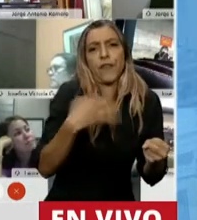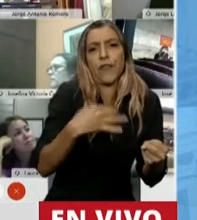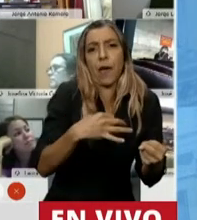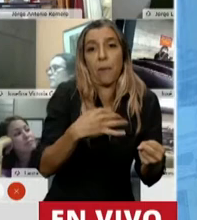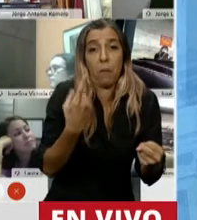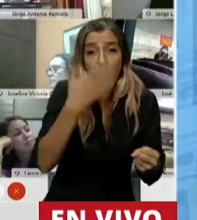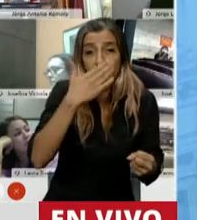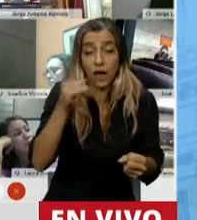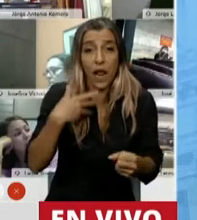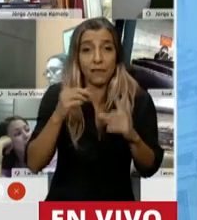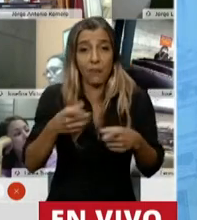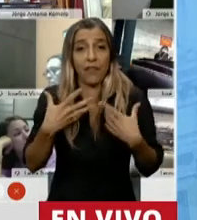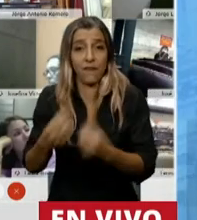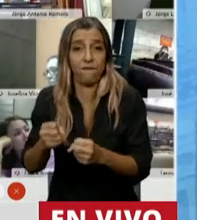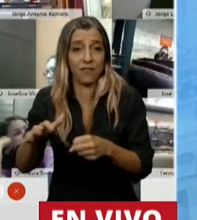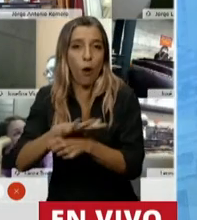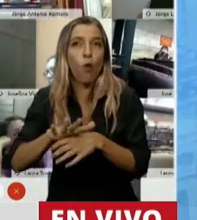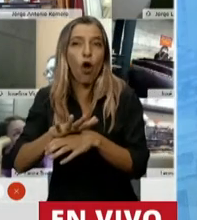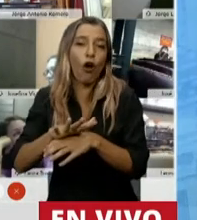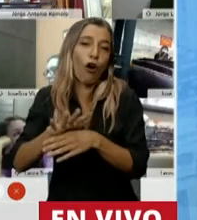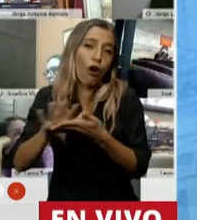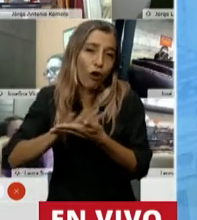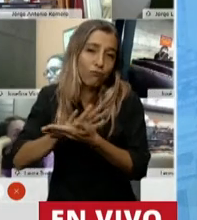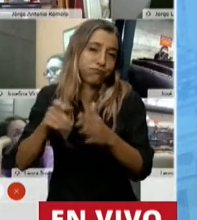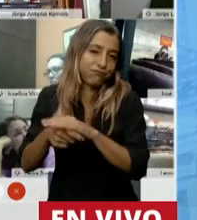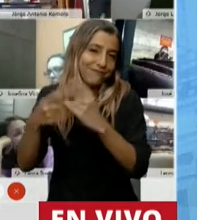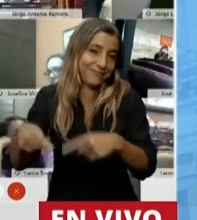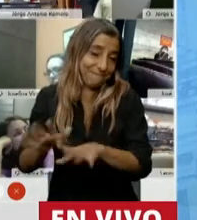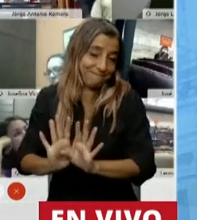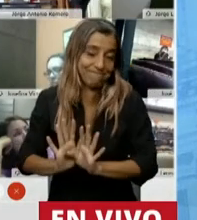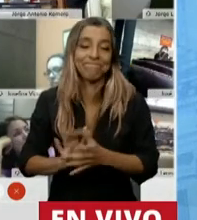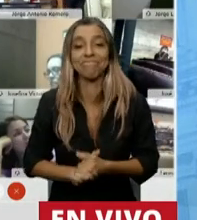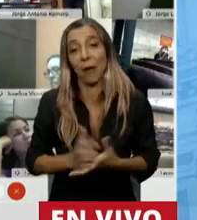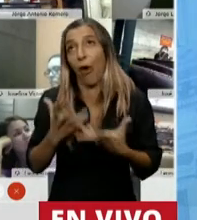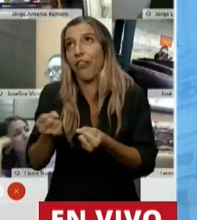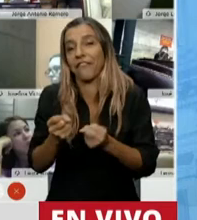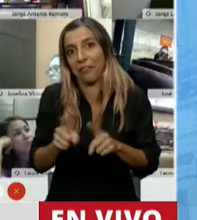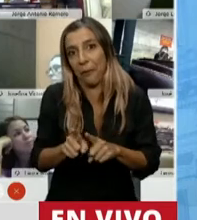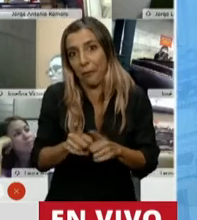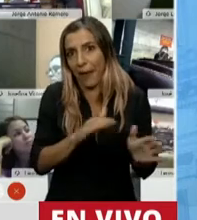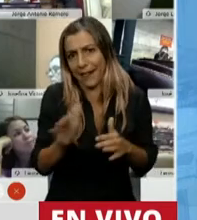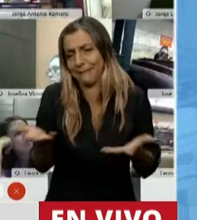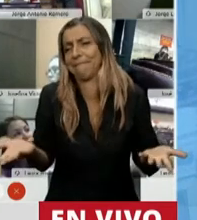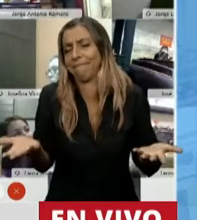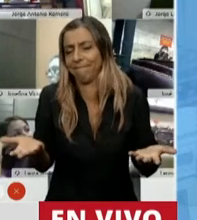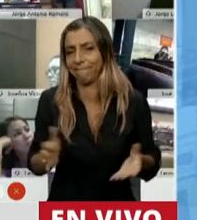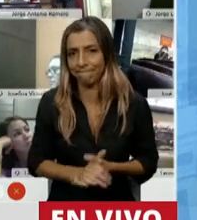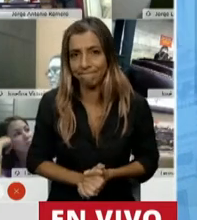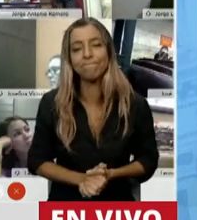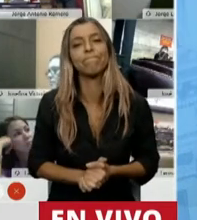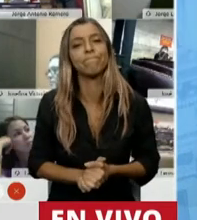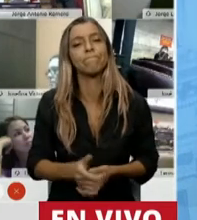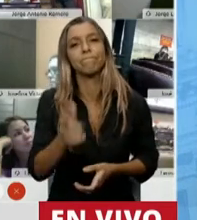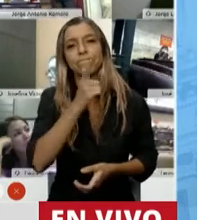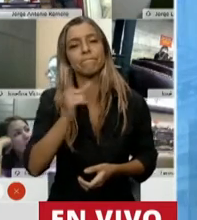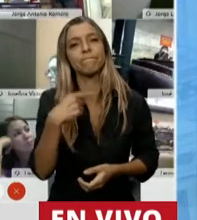o las cosas que no corresponden. Me parece que si nos centráramos en los argumentos